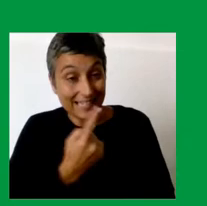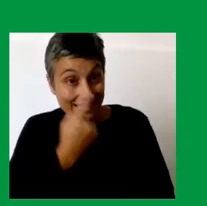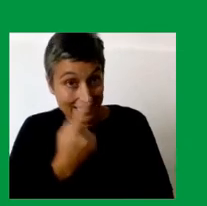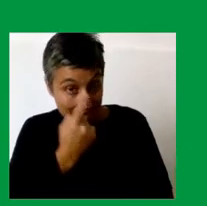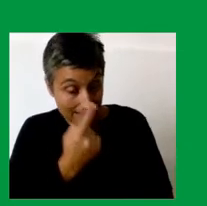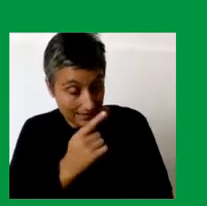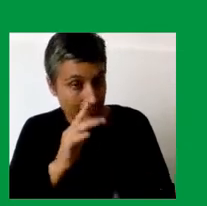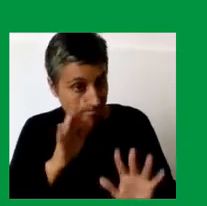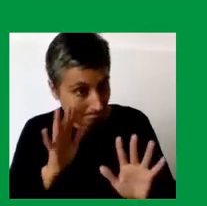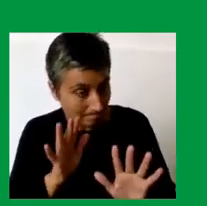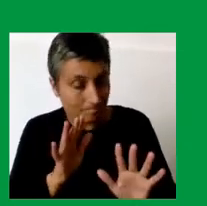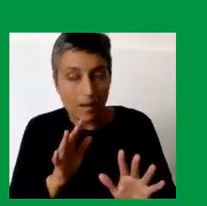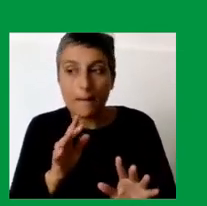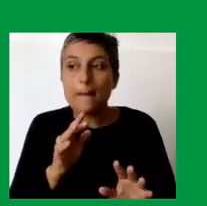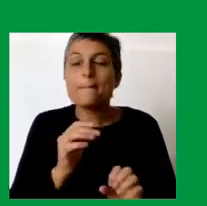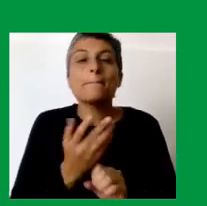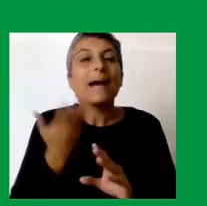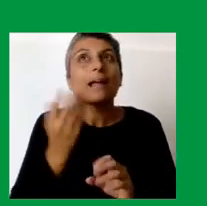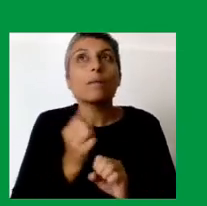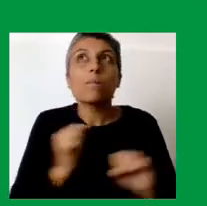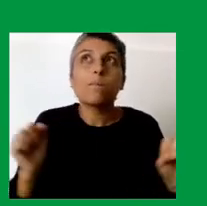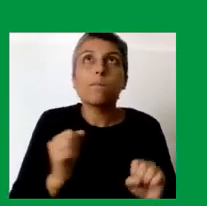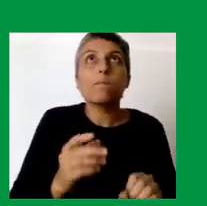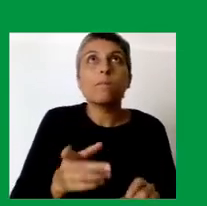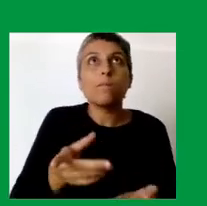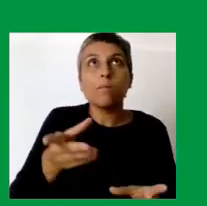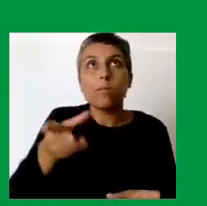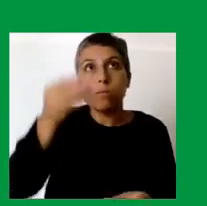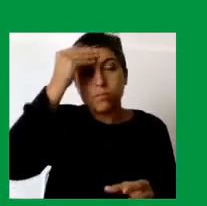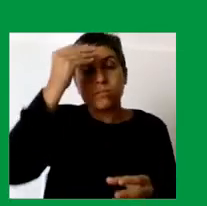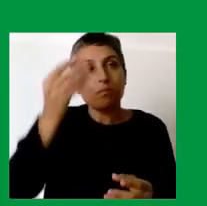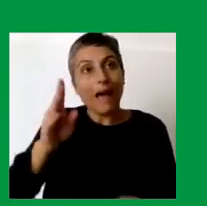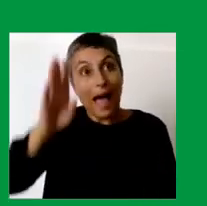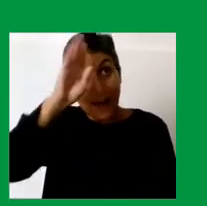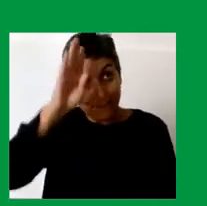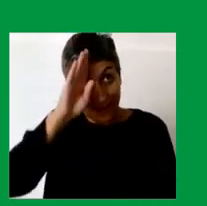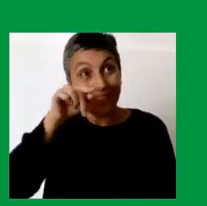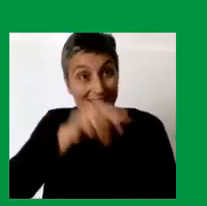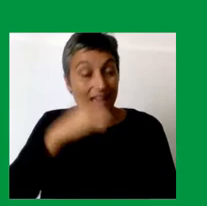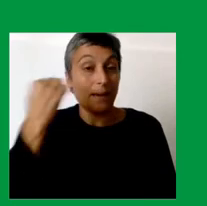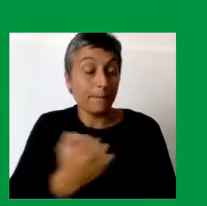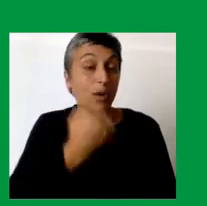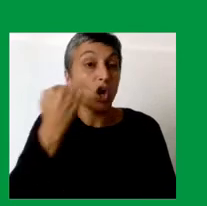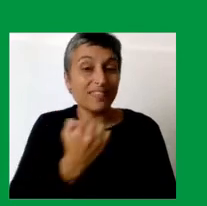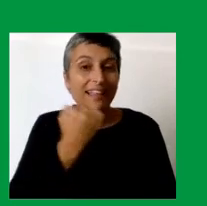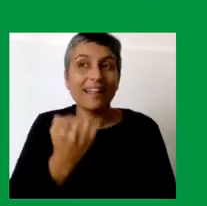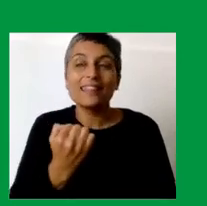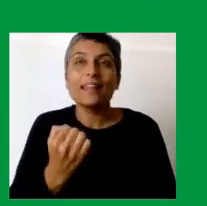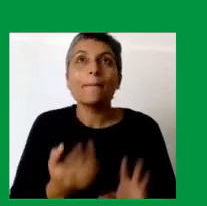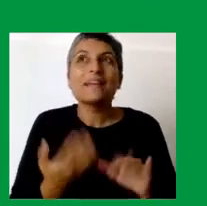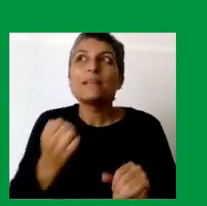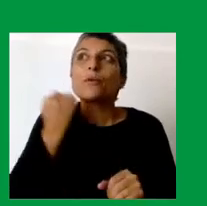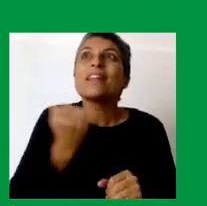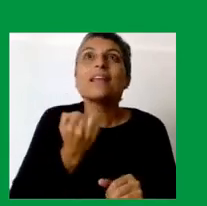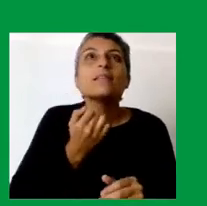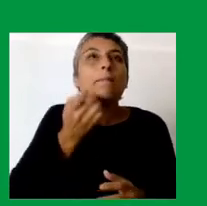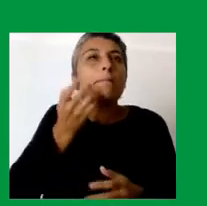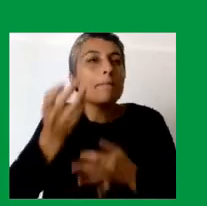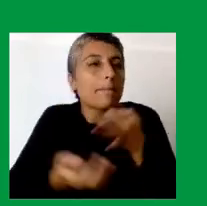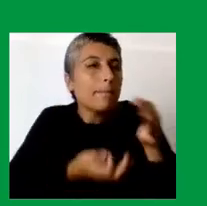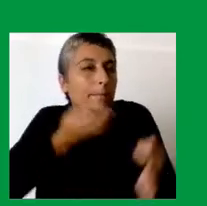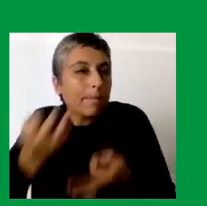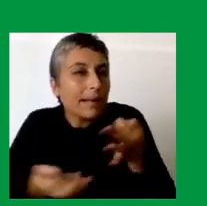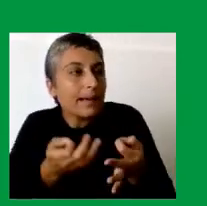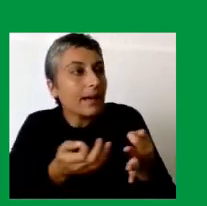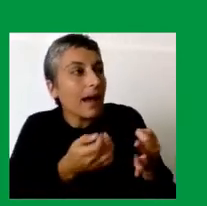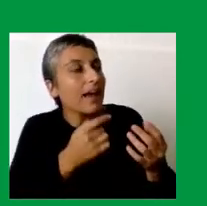después, para que se convierta en un saber, para que sea un conocimiento significativo, es explicarlos y generar una historia